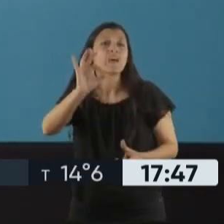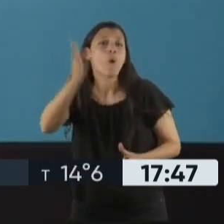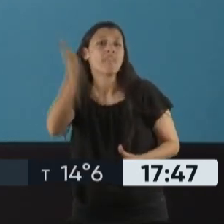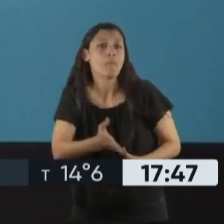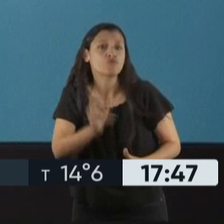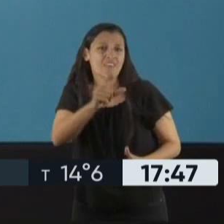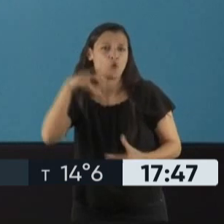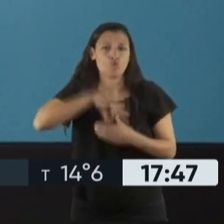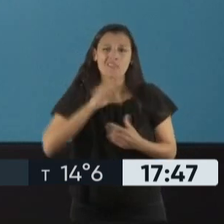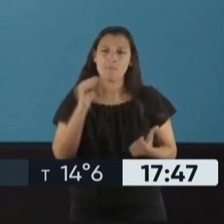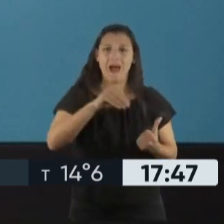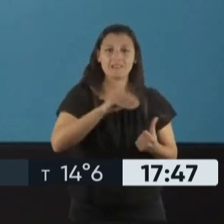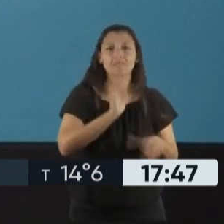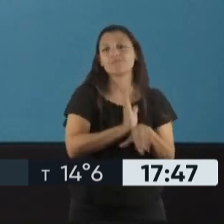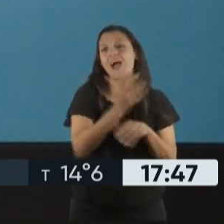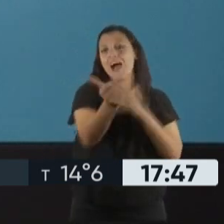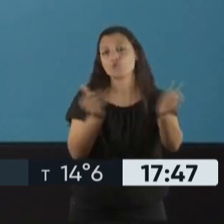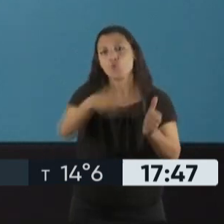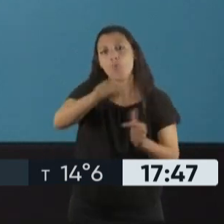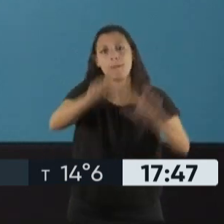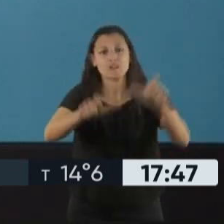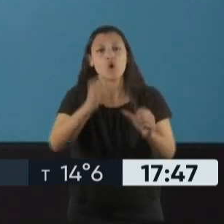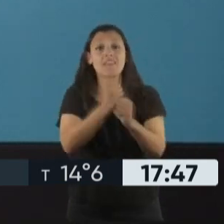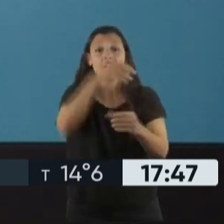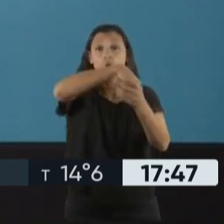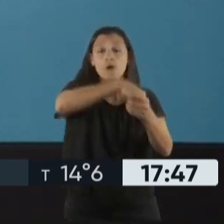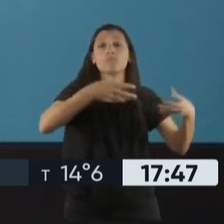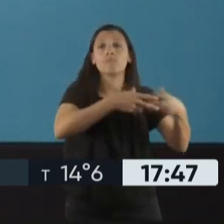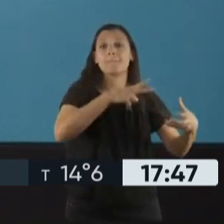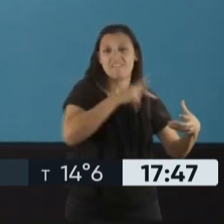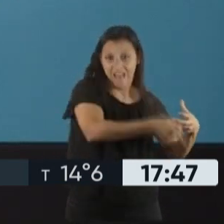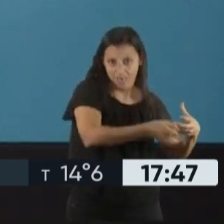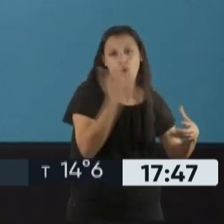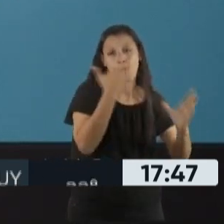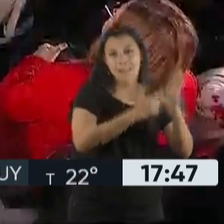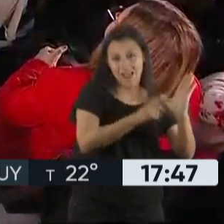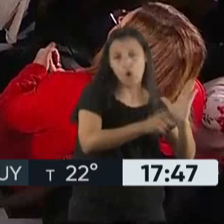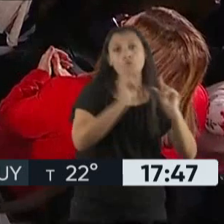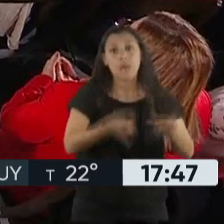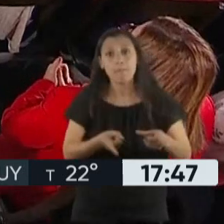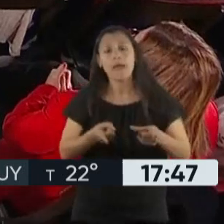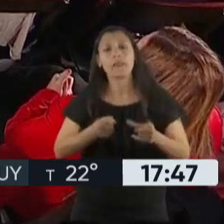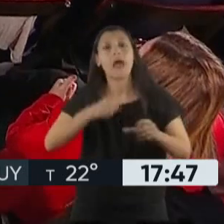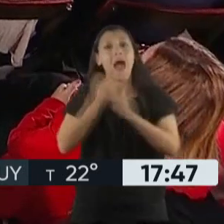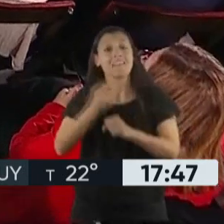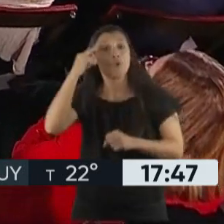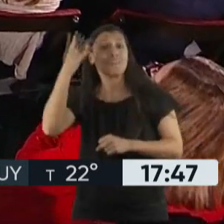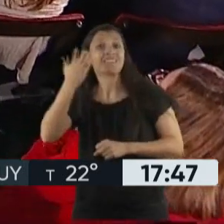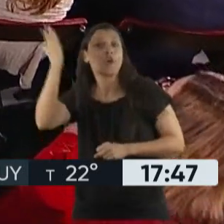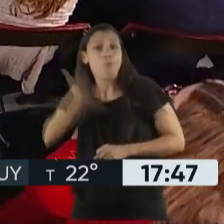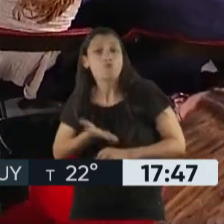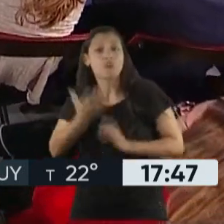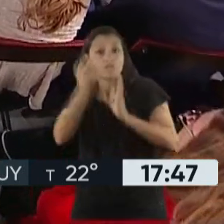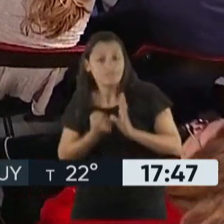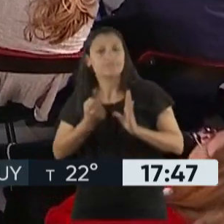los salarios de los trabajadores del sector privado registrado. La reducción de hasta el 95% de las